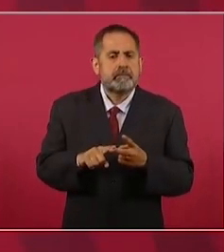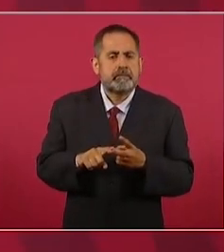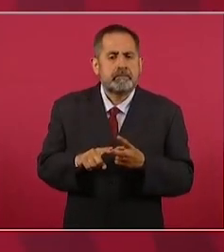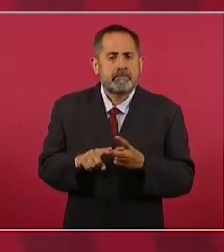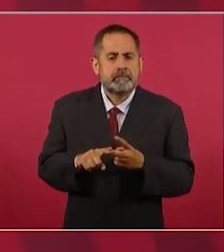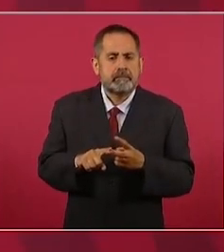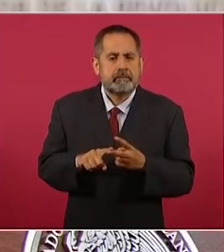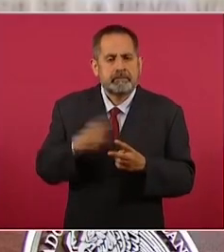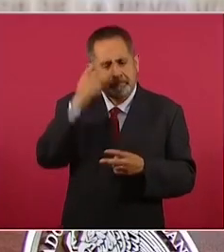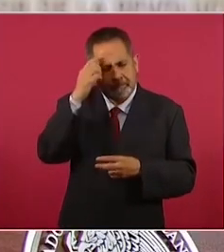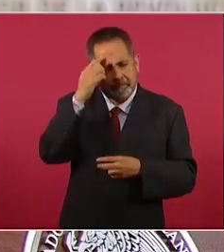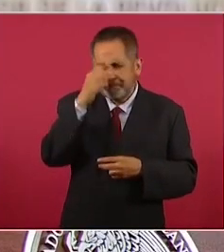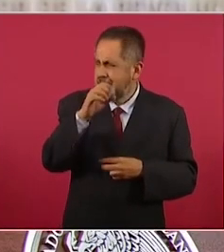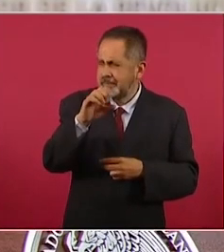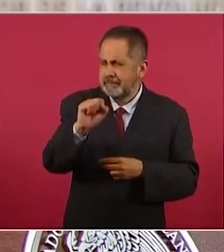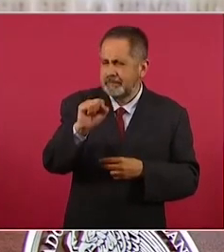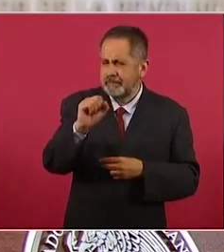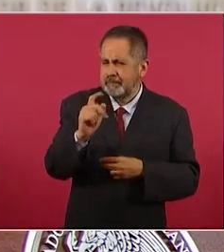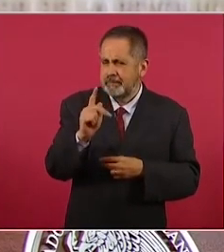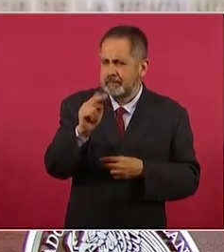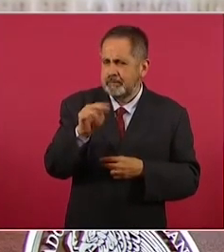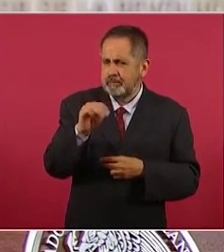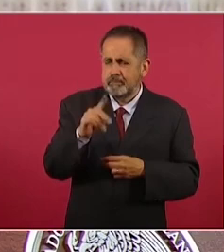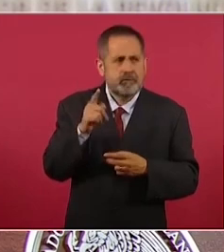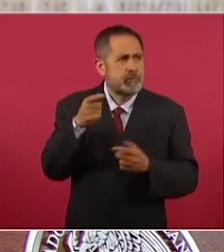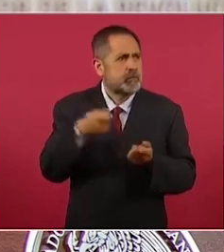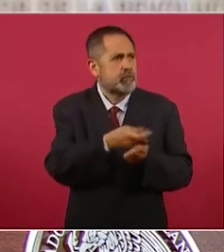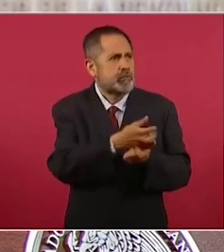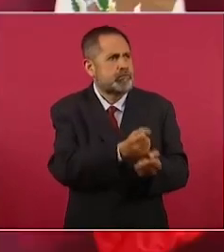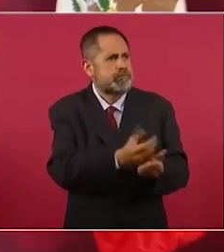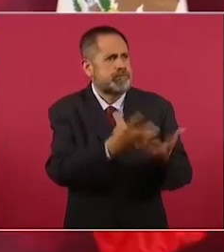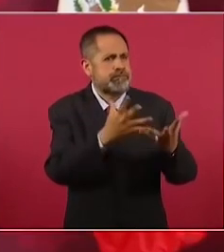la espuma que se utiliza